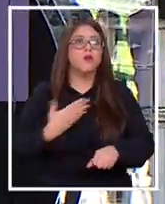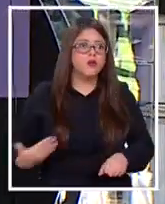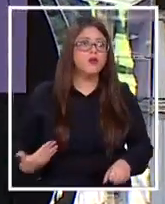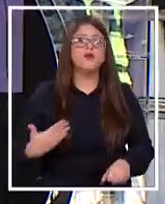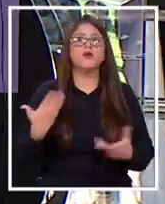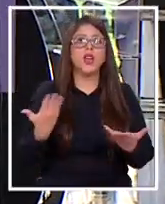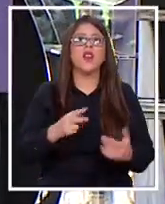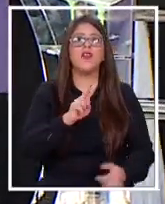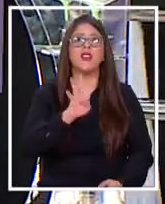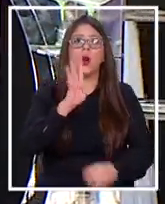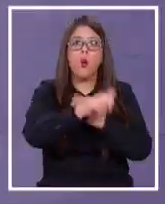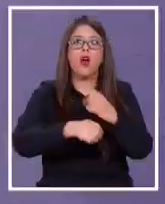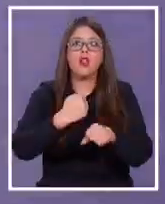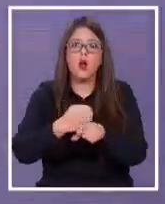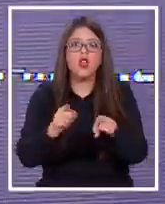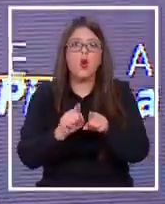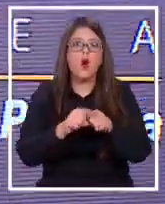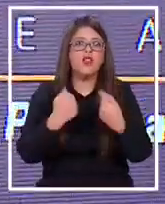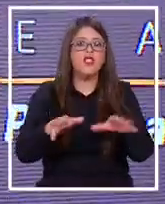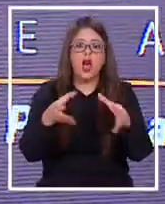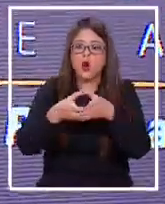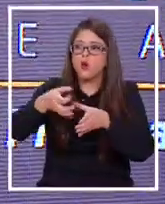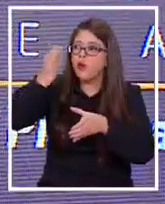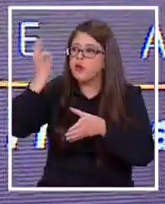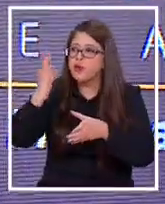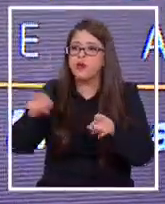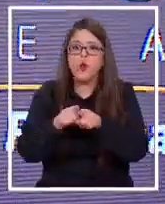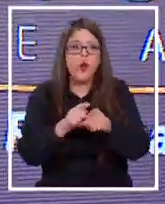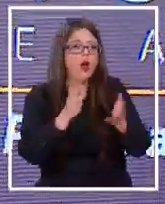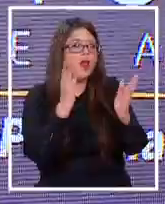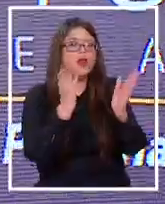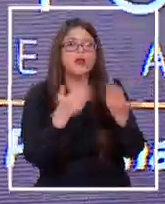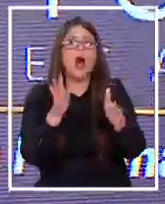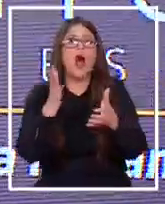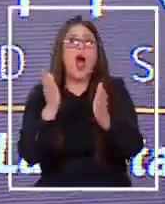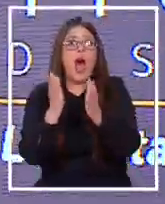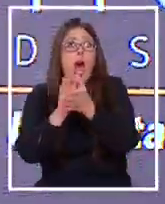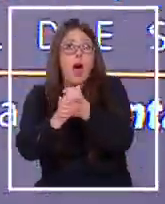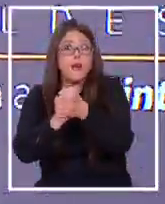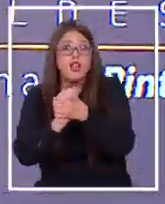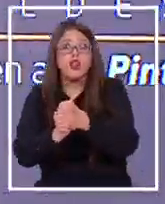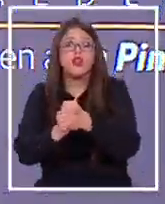en nada meses de conversaciones y amistosos acercamientos entre sus candidatas.